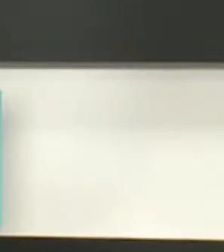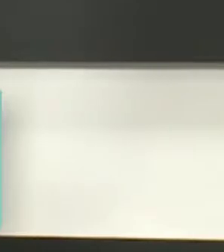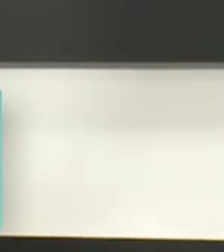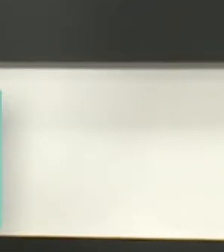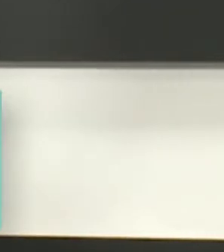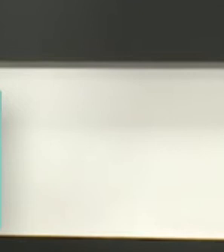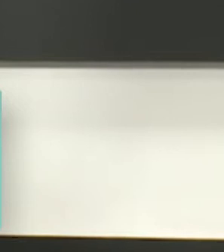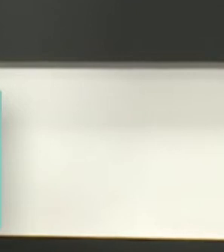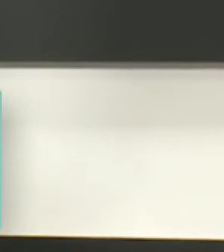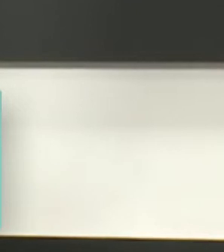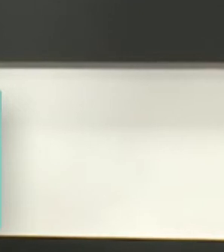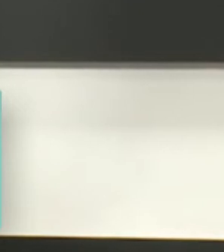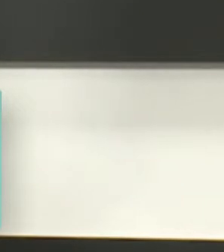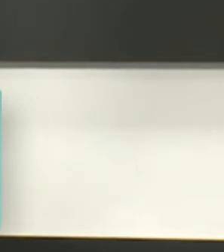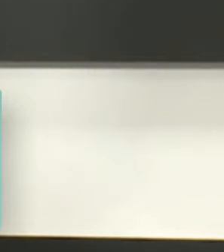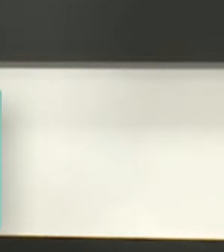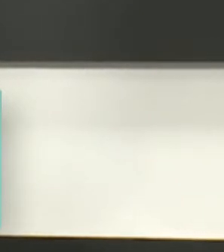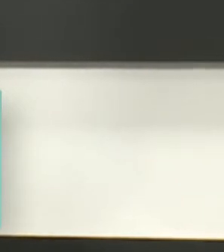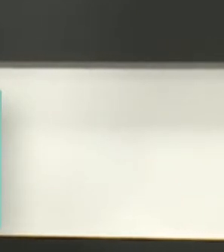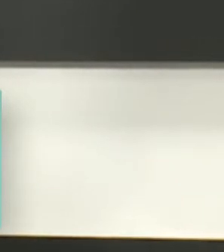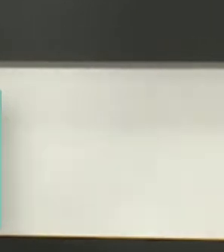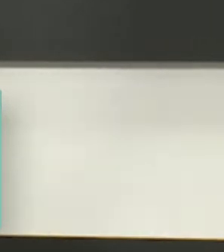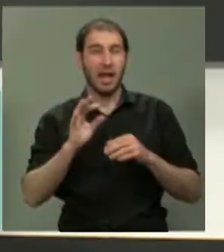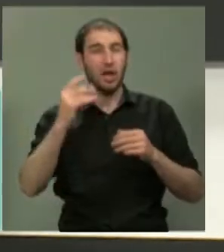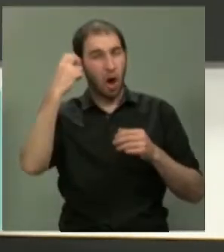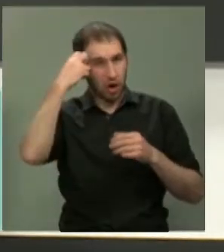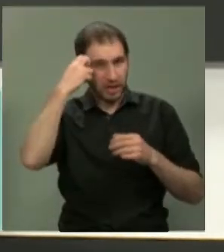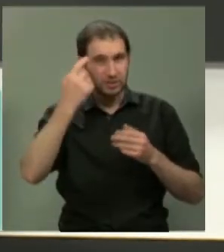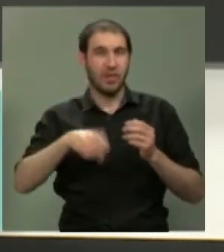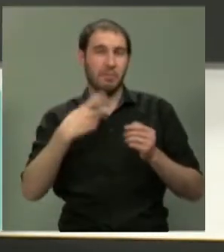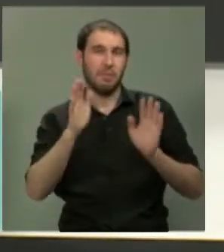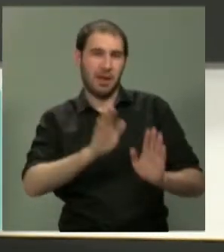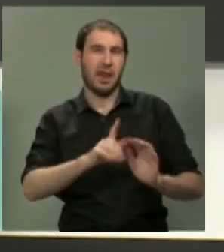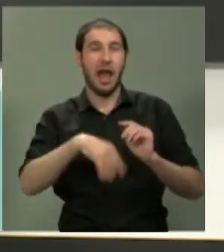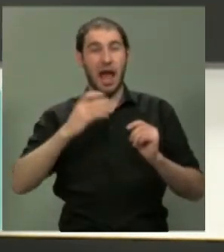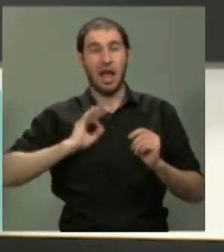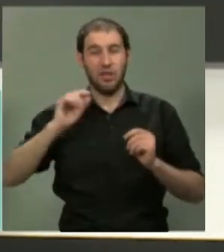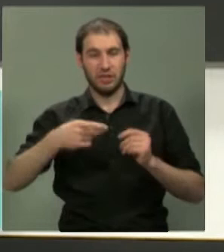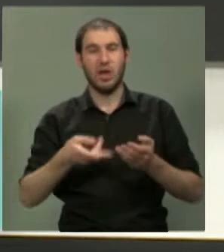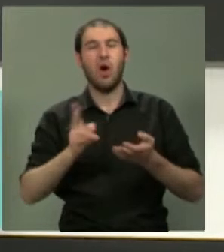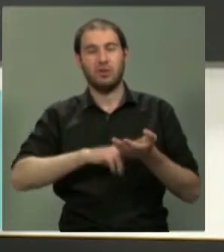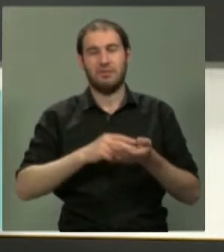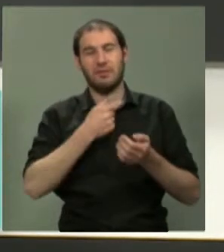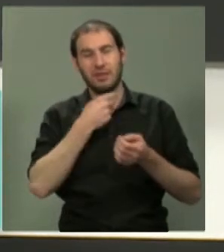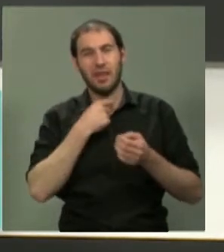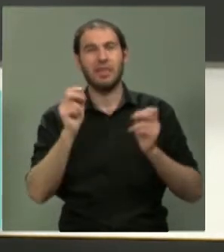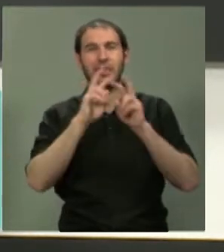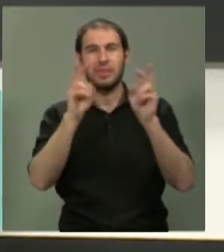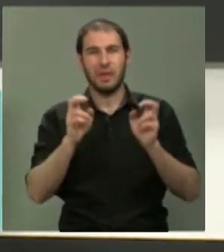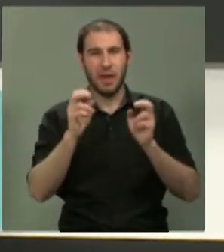años porque sigue en discusión. Estuvo en el Congreso, luego se paró y este año se quiso volver a retomar el tema